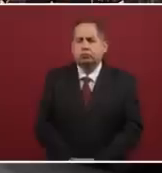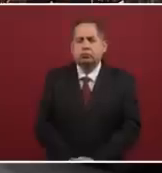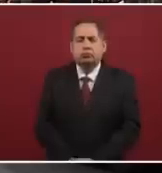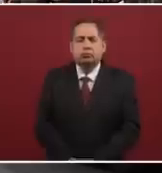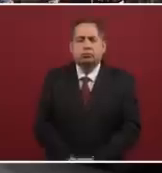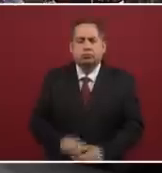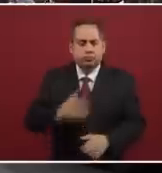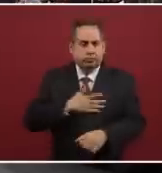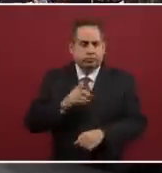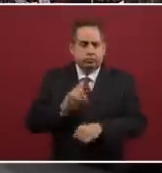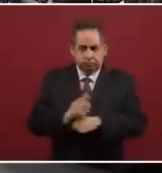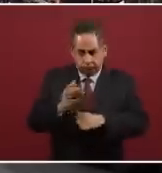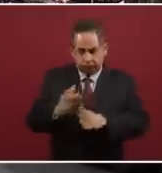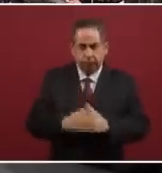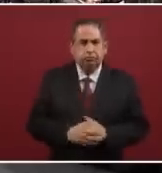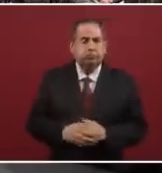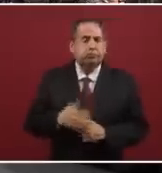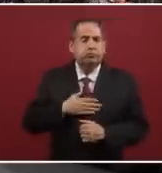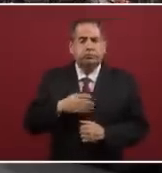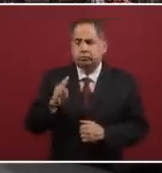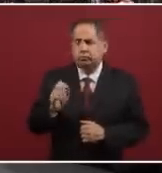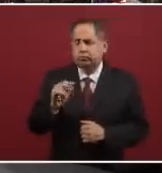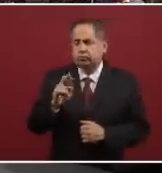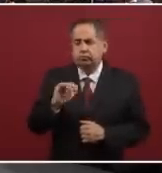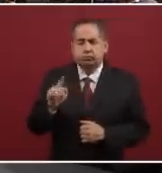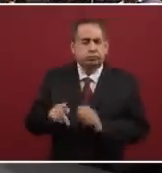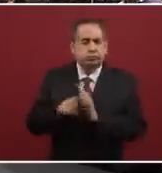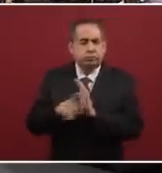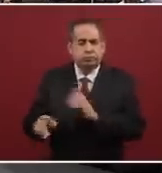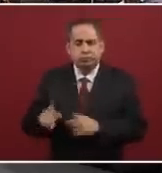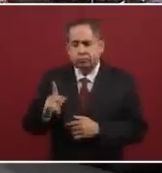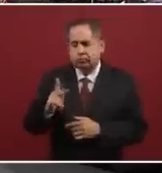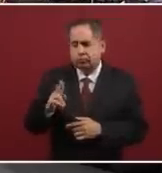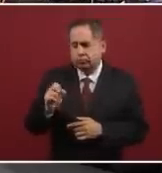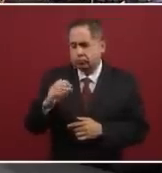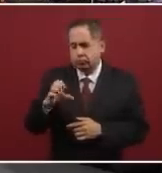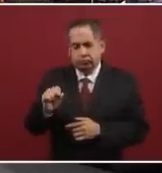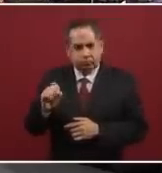Buenos días a todos. Soy Beatriz Pereira, de la revista Proceso, perdón, La Ronquera.